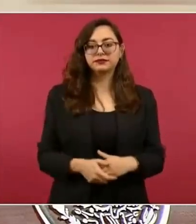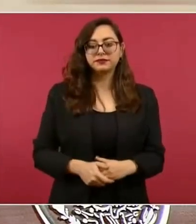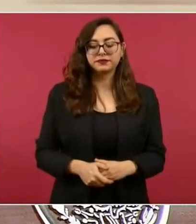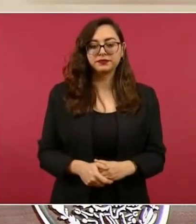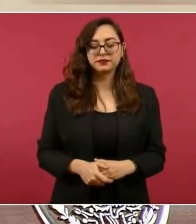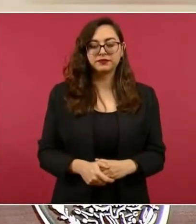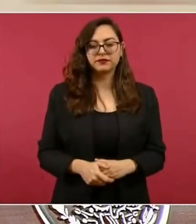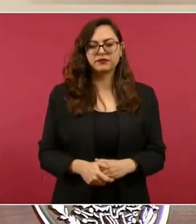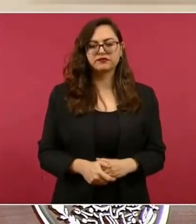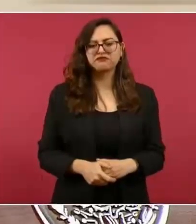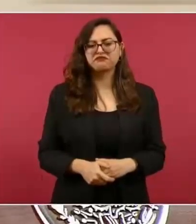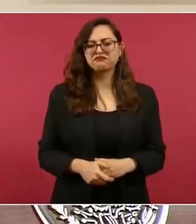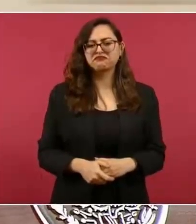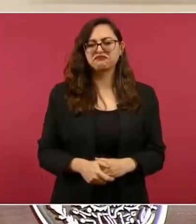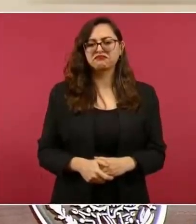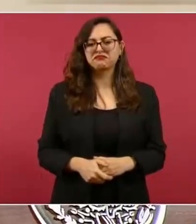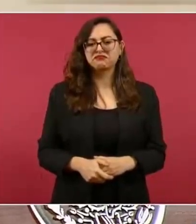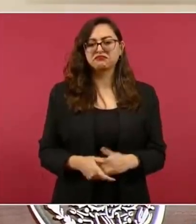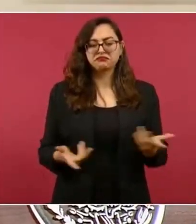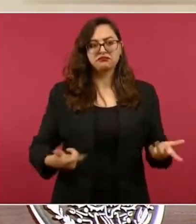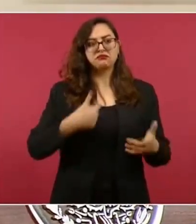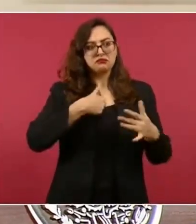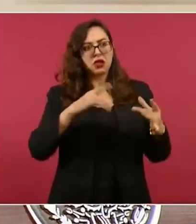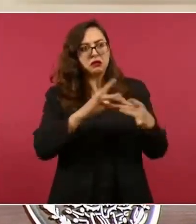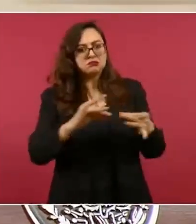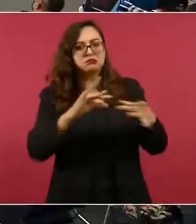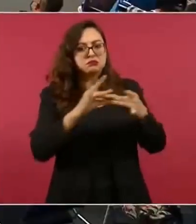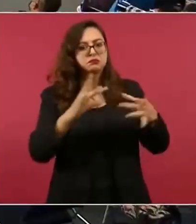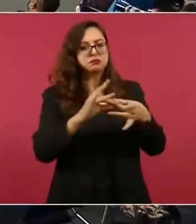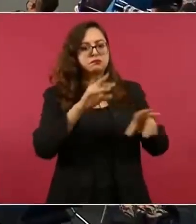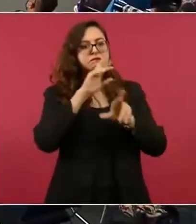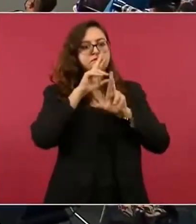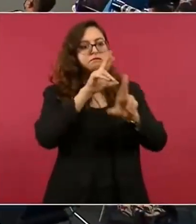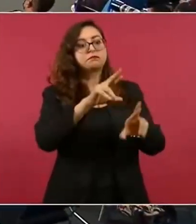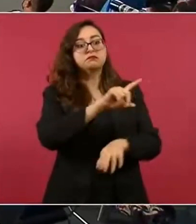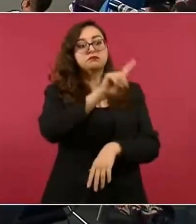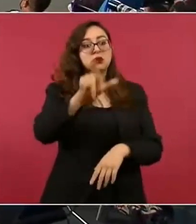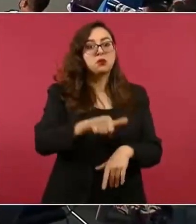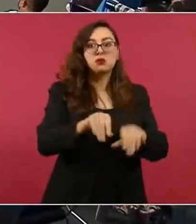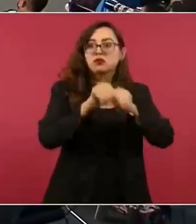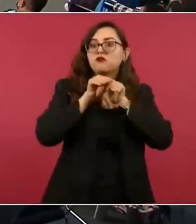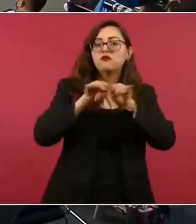Y como yo hablaba y hablaba, al día siguiente nada, no salía nada.